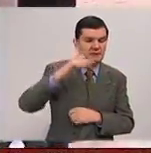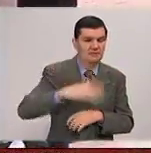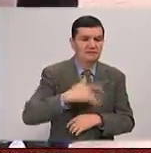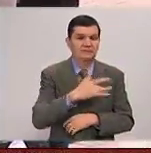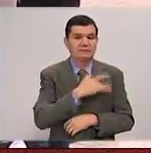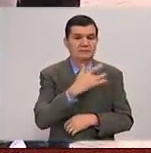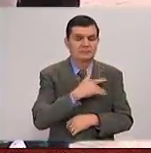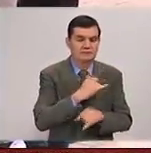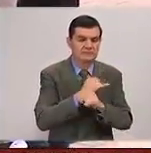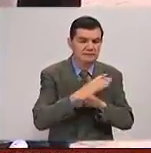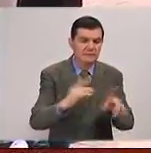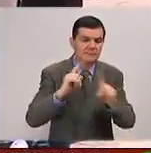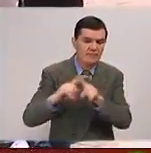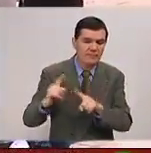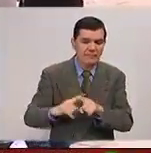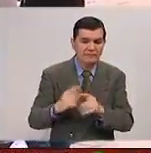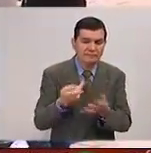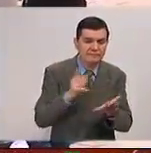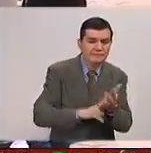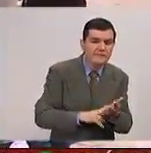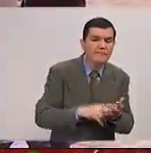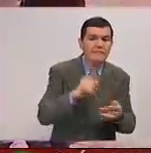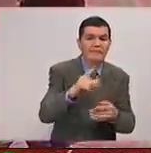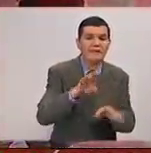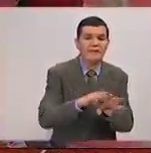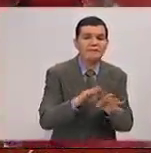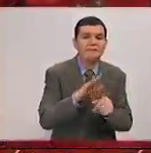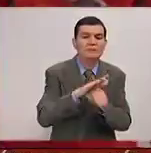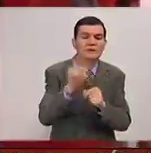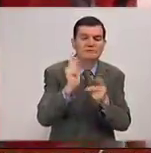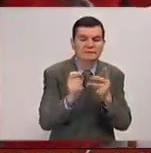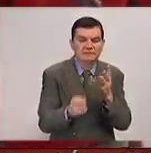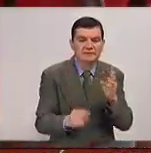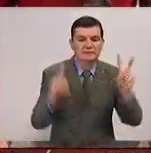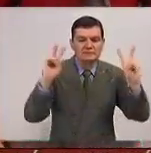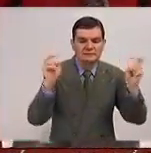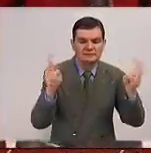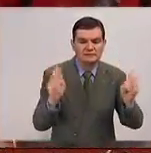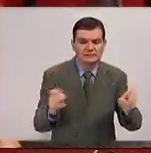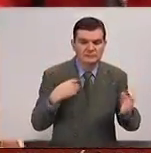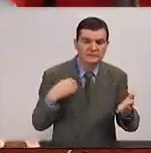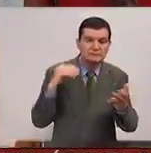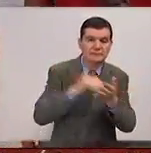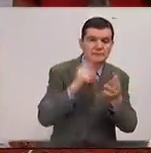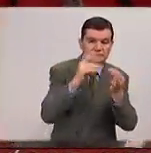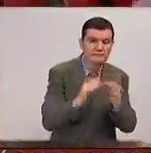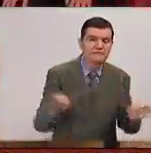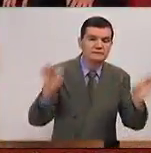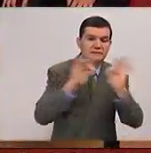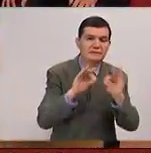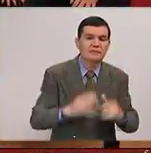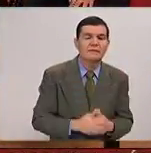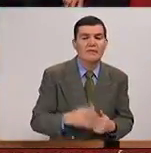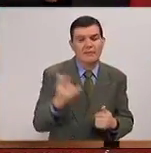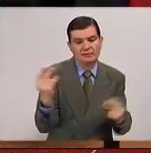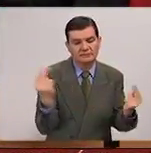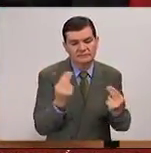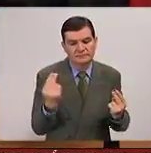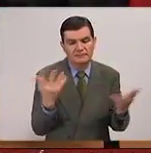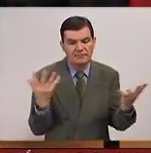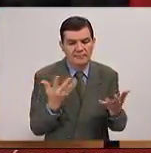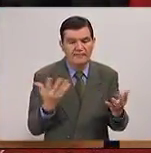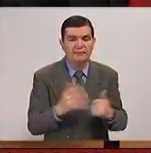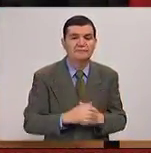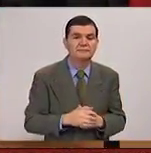jóvenes y de información acerca de cuáles son los temas que están afectando de manera importante, ¿no? ¿Y qué hay que hacer, doctora?